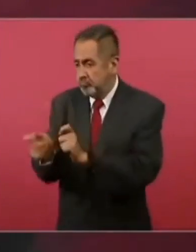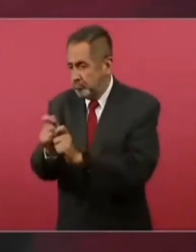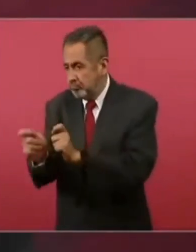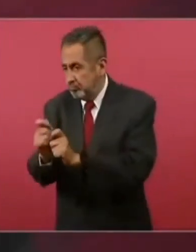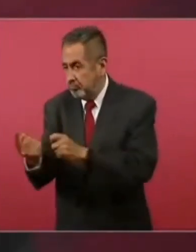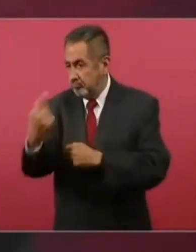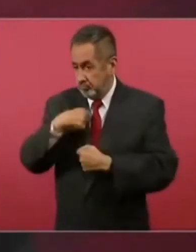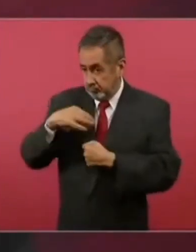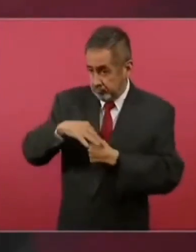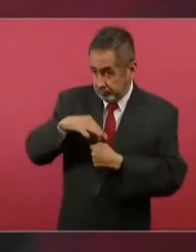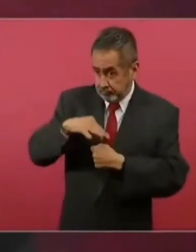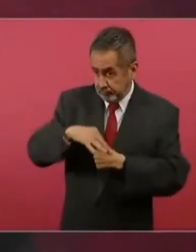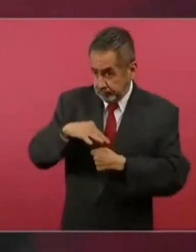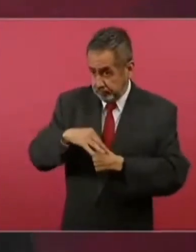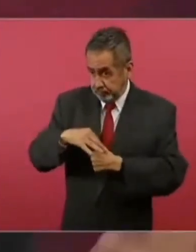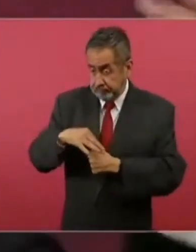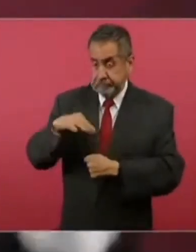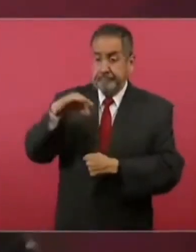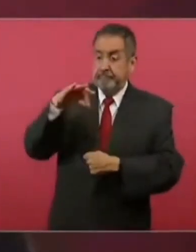efectivo,